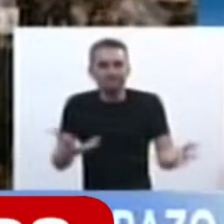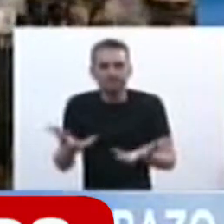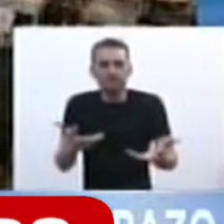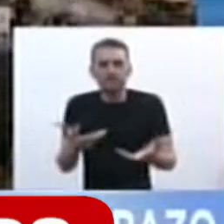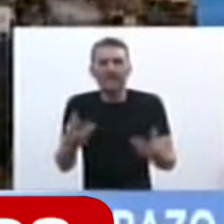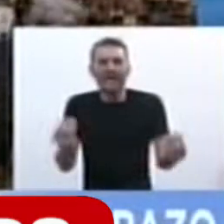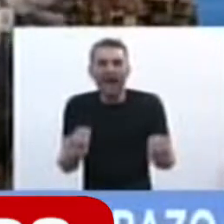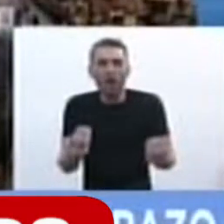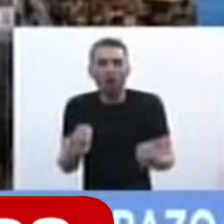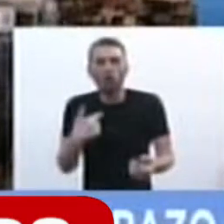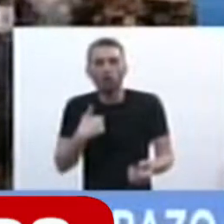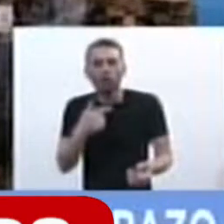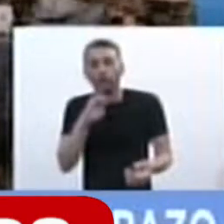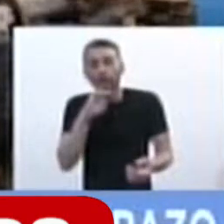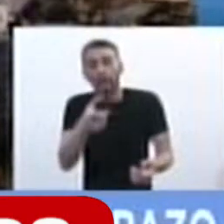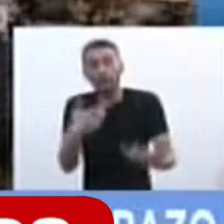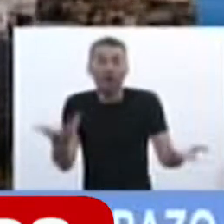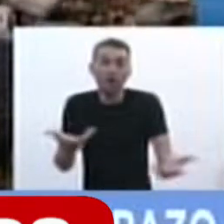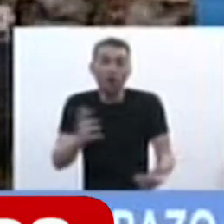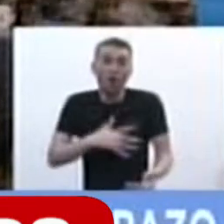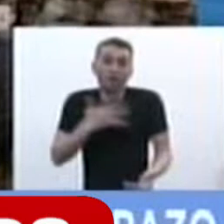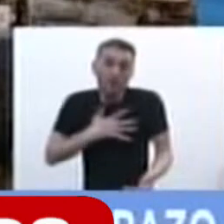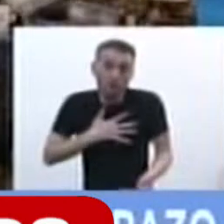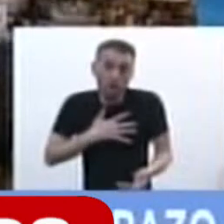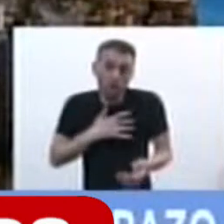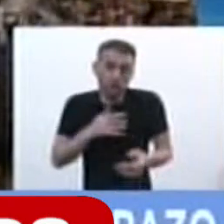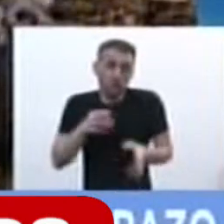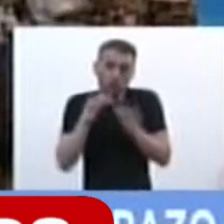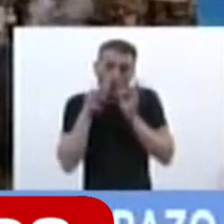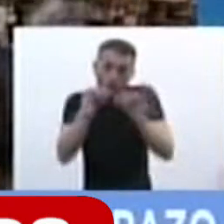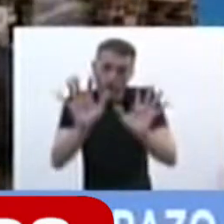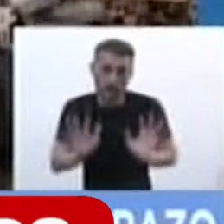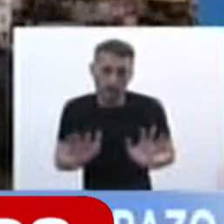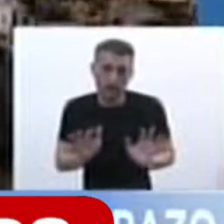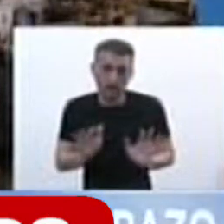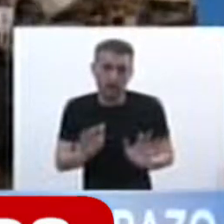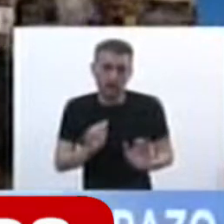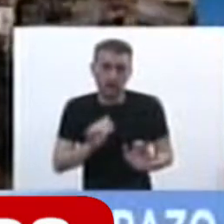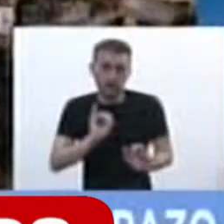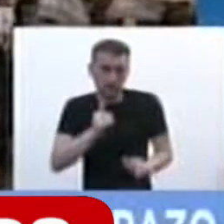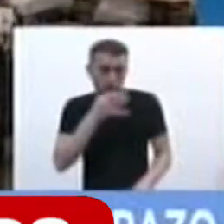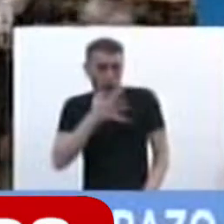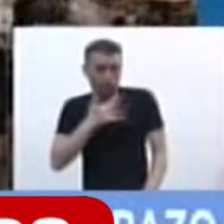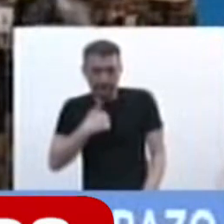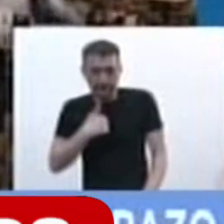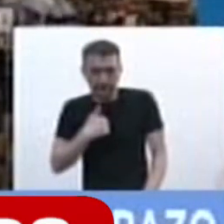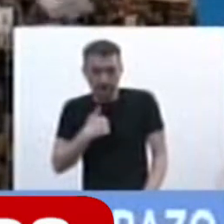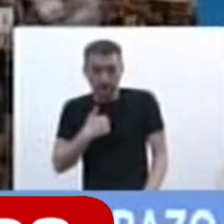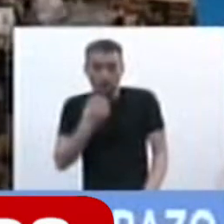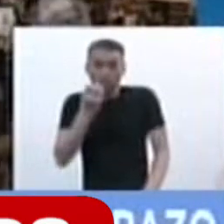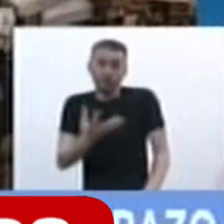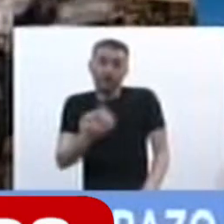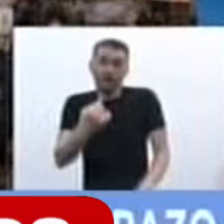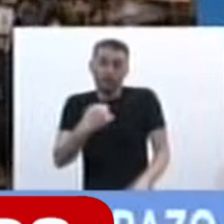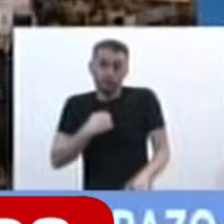lo mejor que te pueden decir es, bueno, mi amor, hacemos lo que vos decidas. Y sí, claro, lo que vos decidas, porque